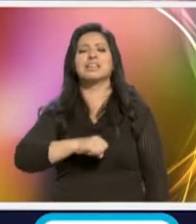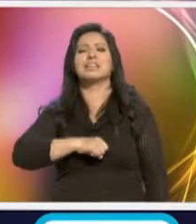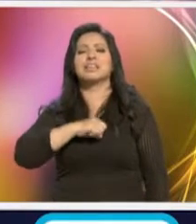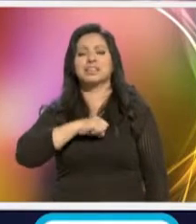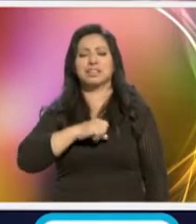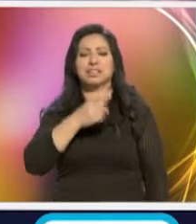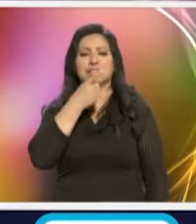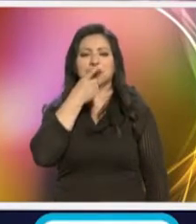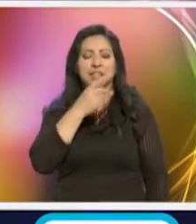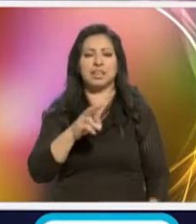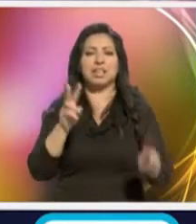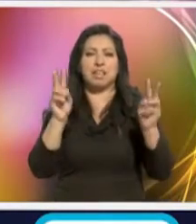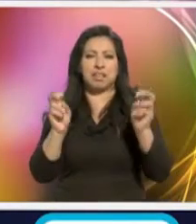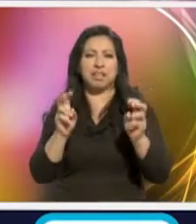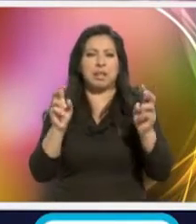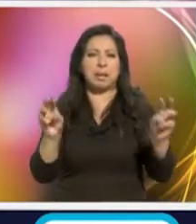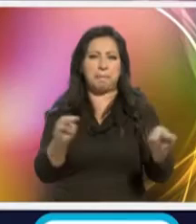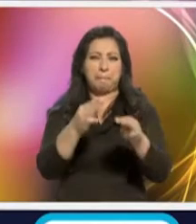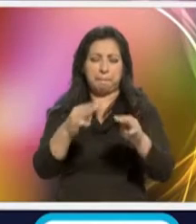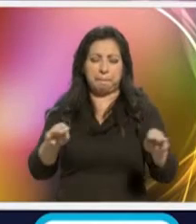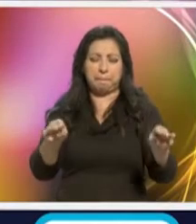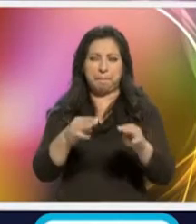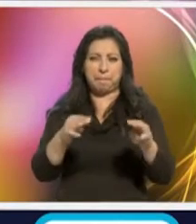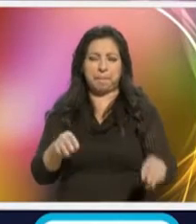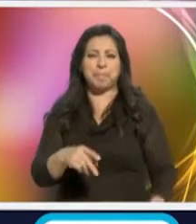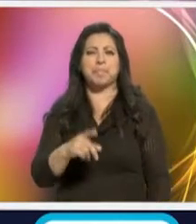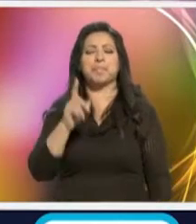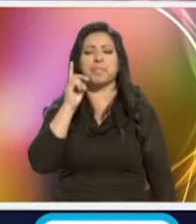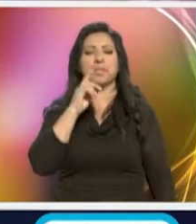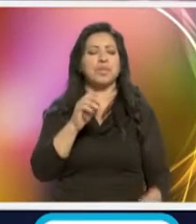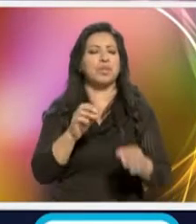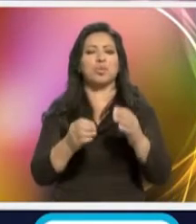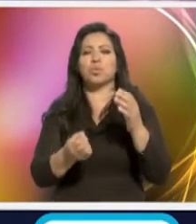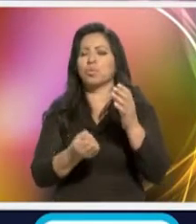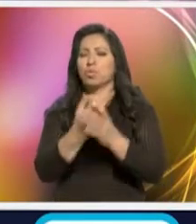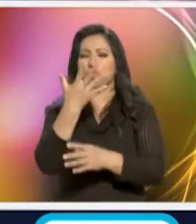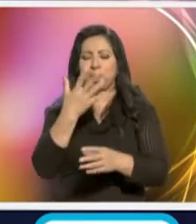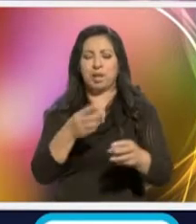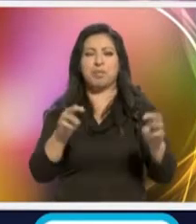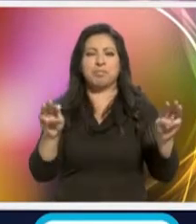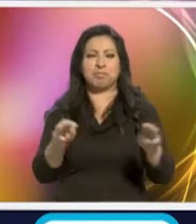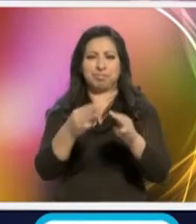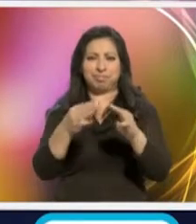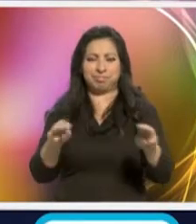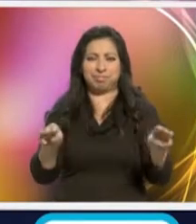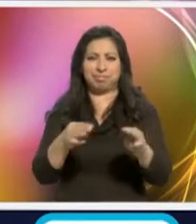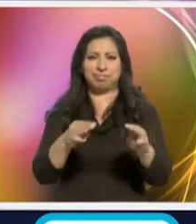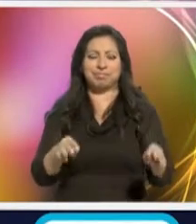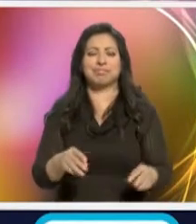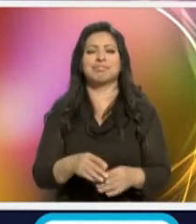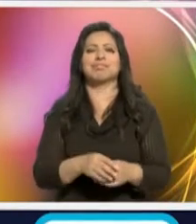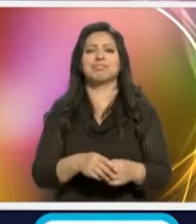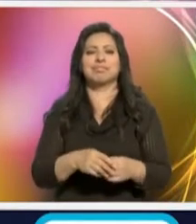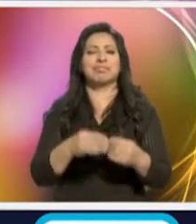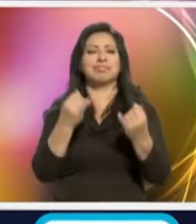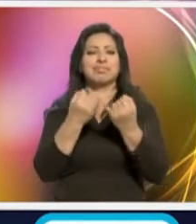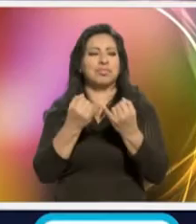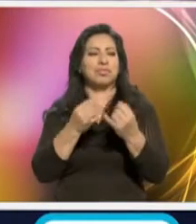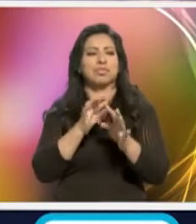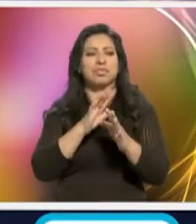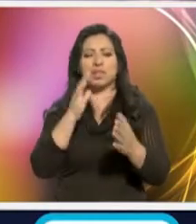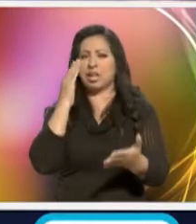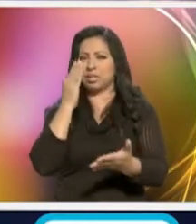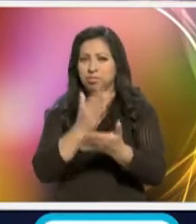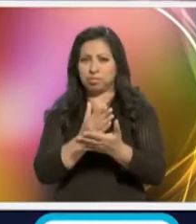tema oficial de esta edición, ¿no? Entonces eso nos da mucho gusto estrenar tema musical. También en esta clausura vamos a tener